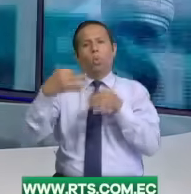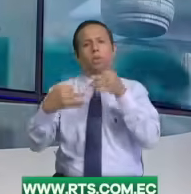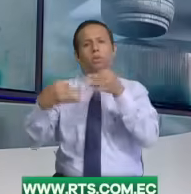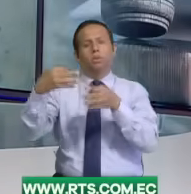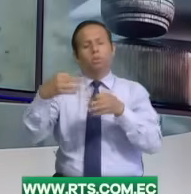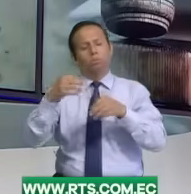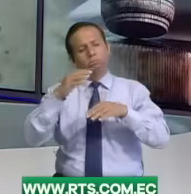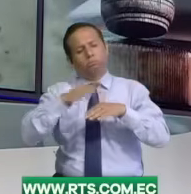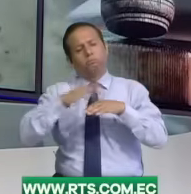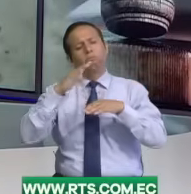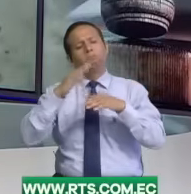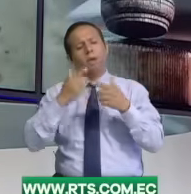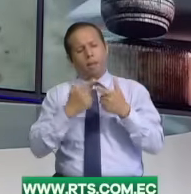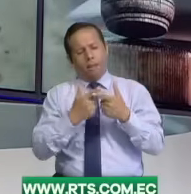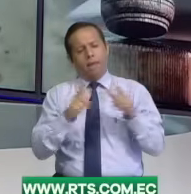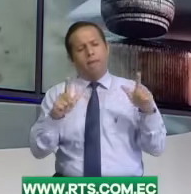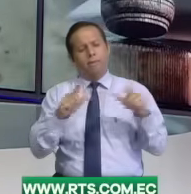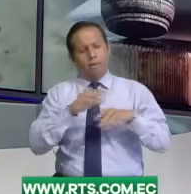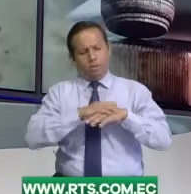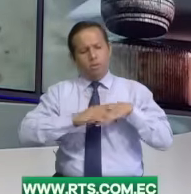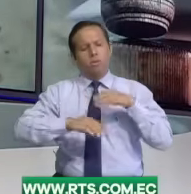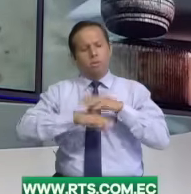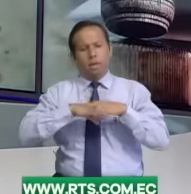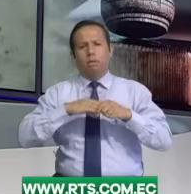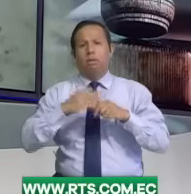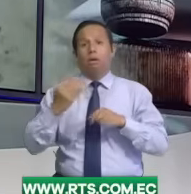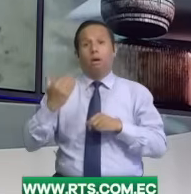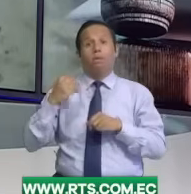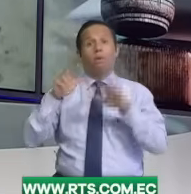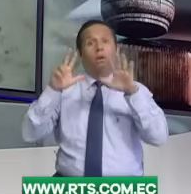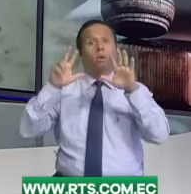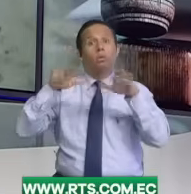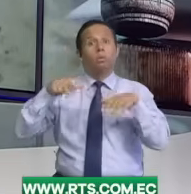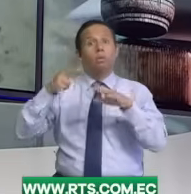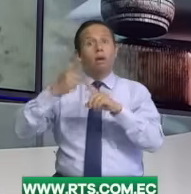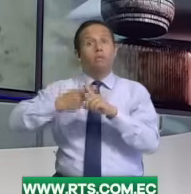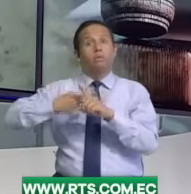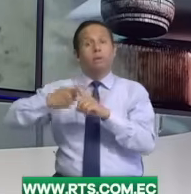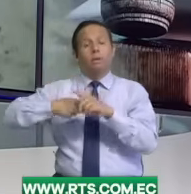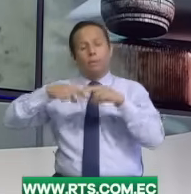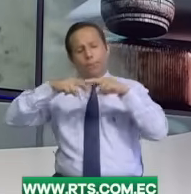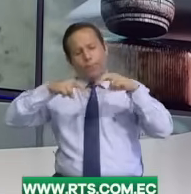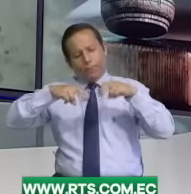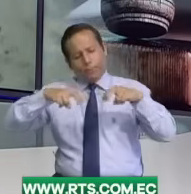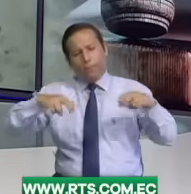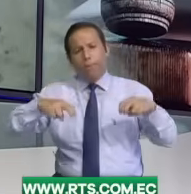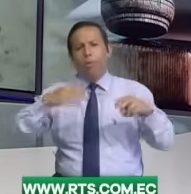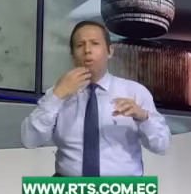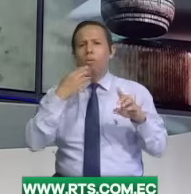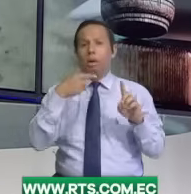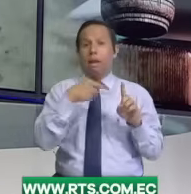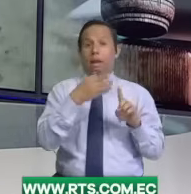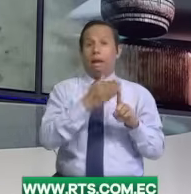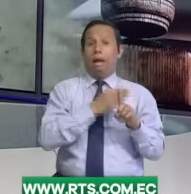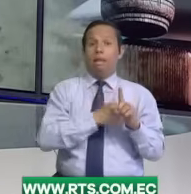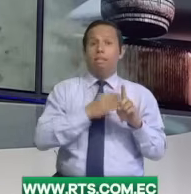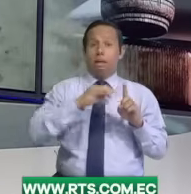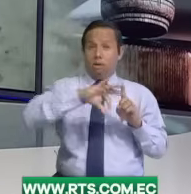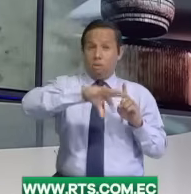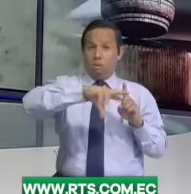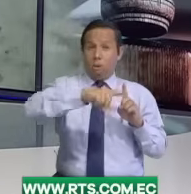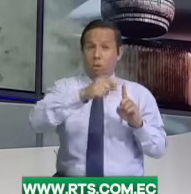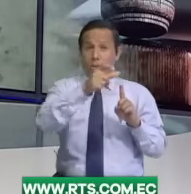de 8 meses de investigación tras ser procesado por homicidio al acabar con la vida de un delincuente